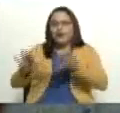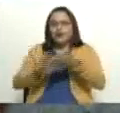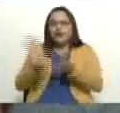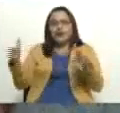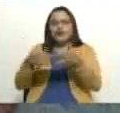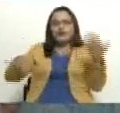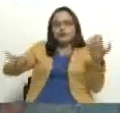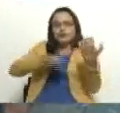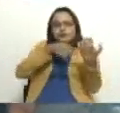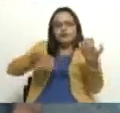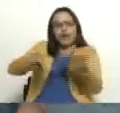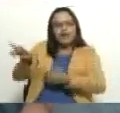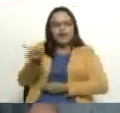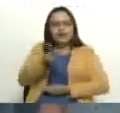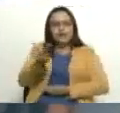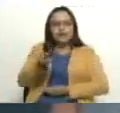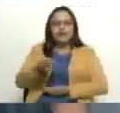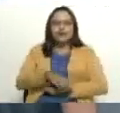Sinfónica de Venezuela,